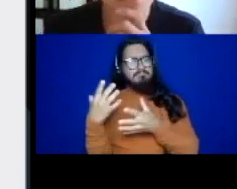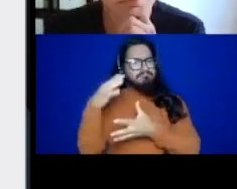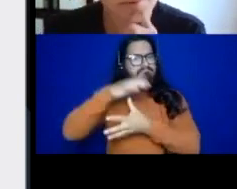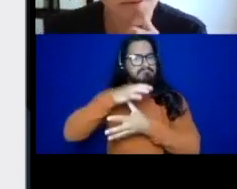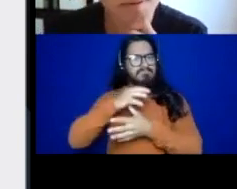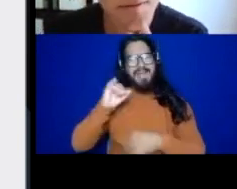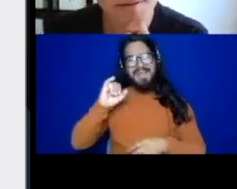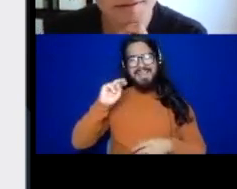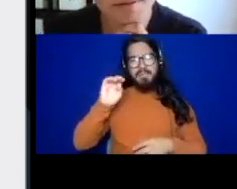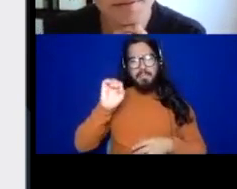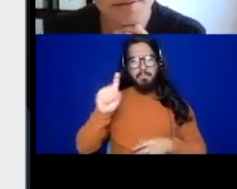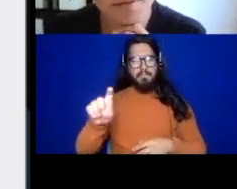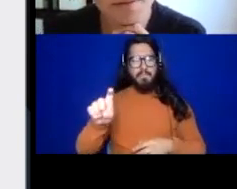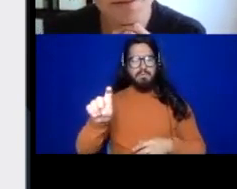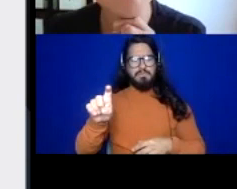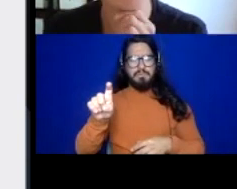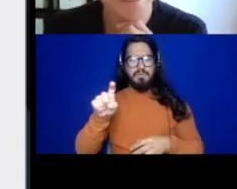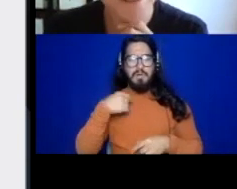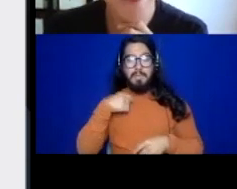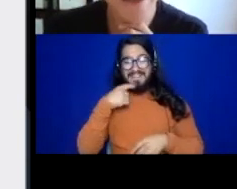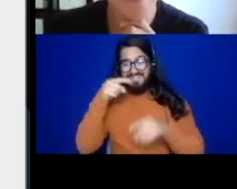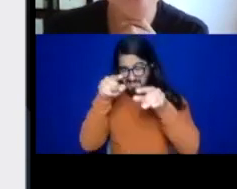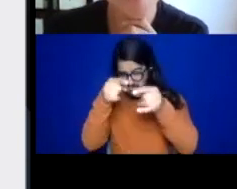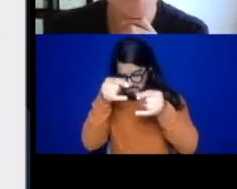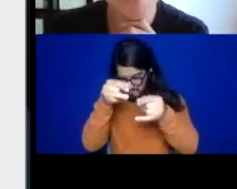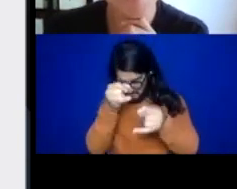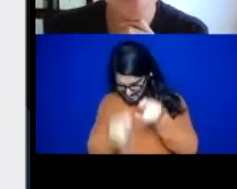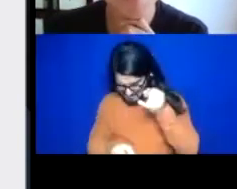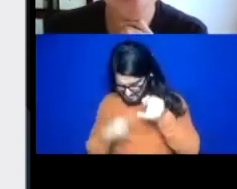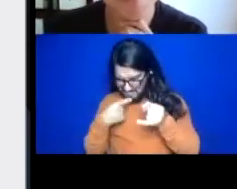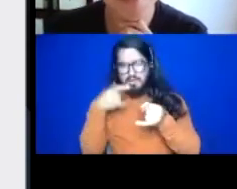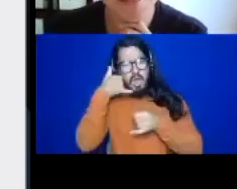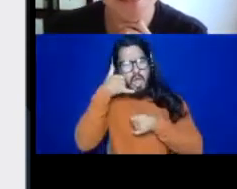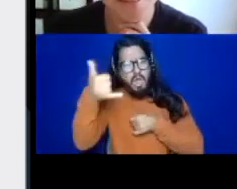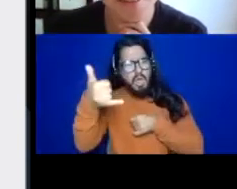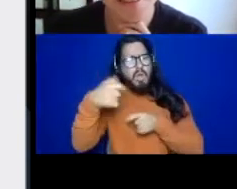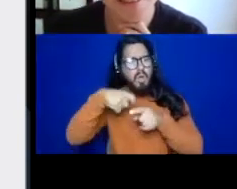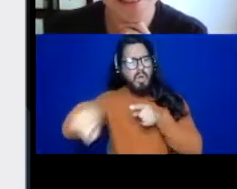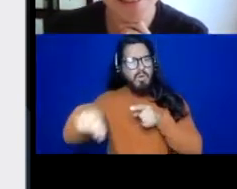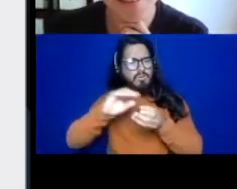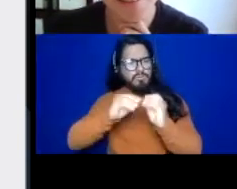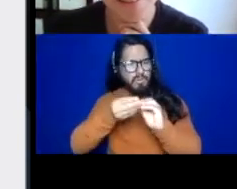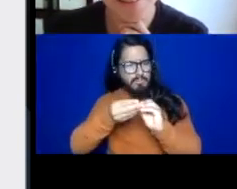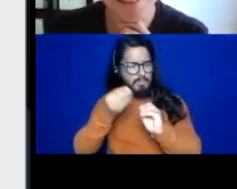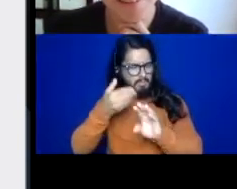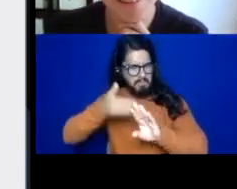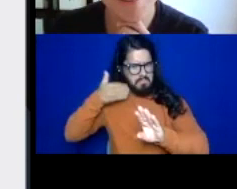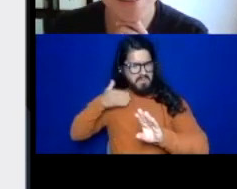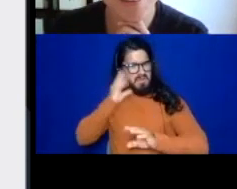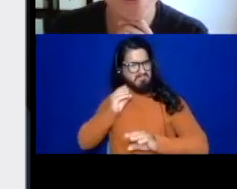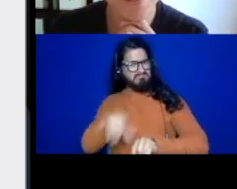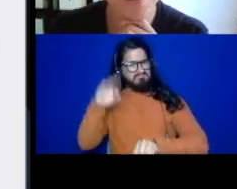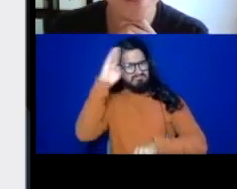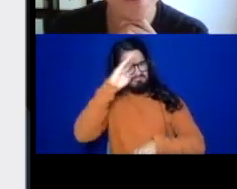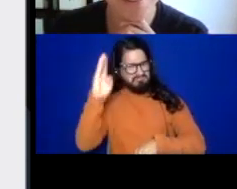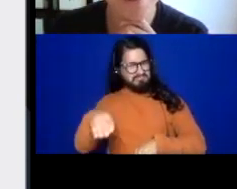me lo puso en mi buzón, pero me pedía que llevaba un número de teléfono. Así que no he visto nada así anteriormente. Trataban de